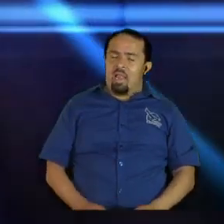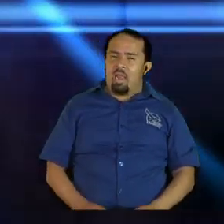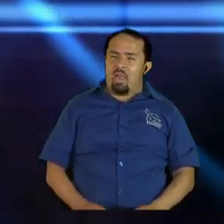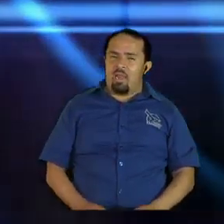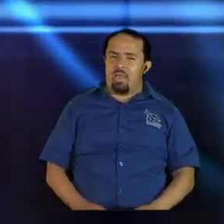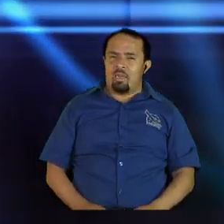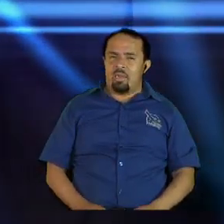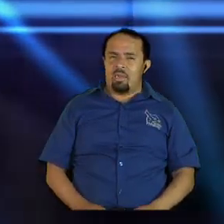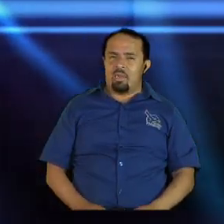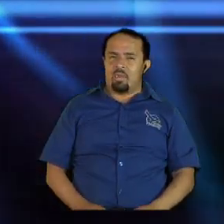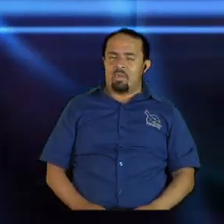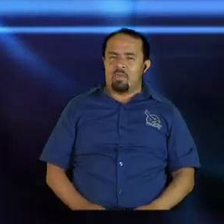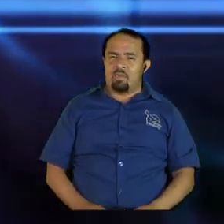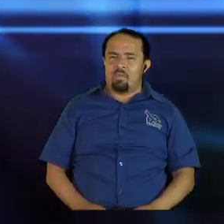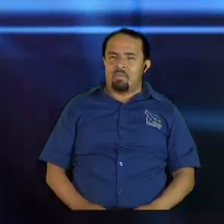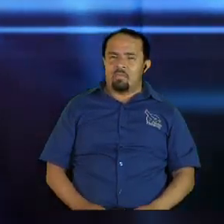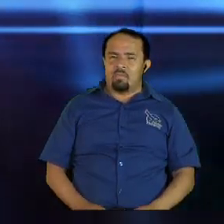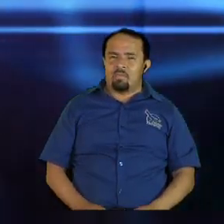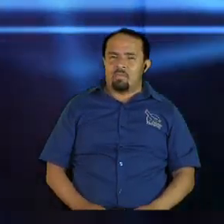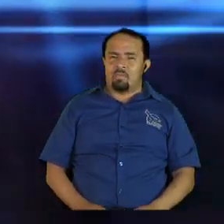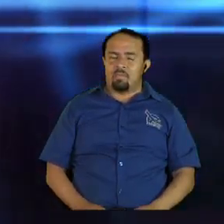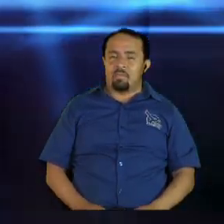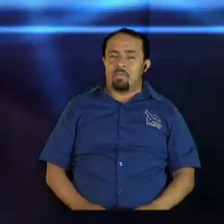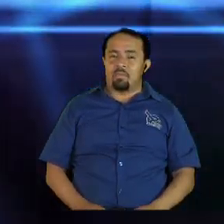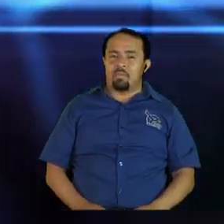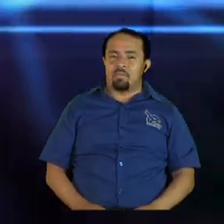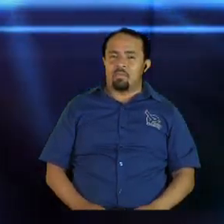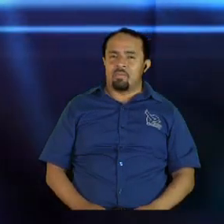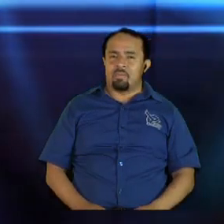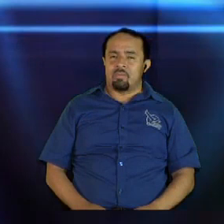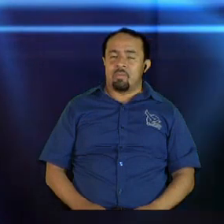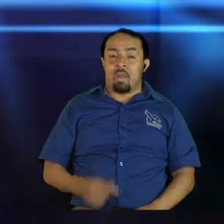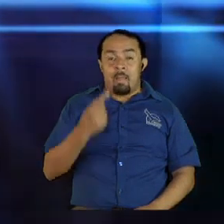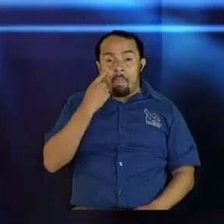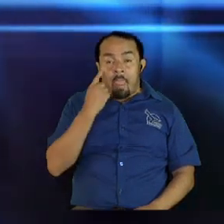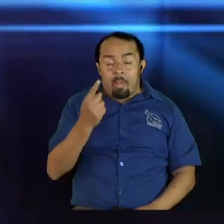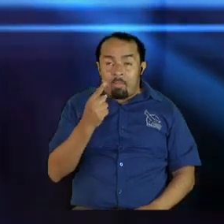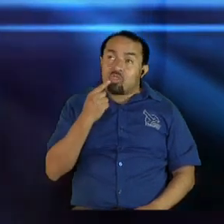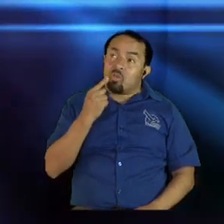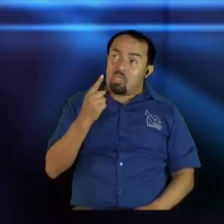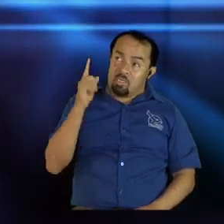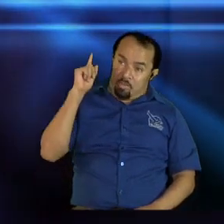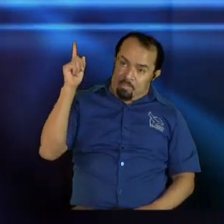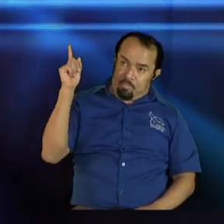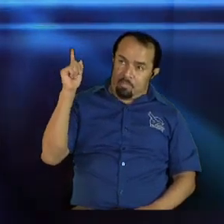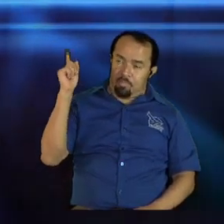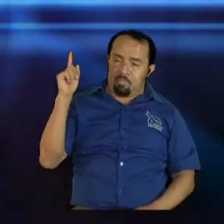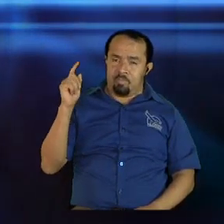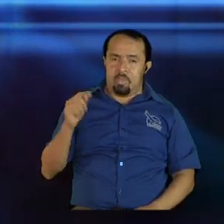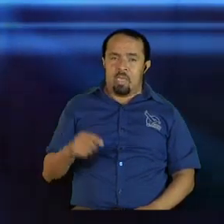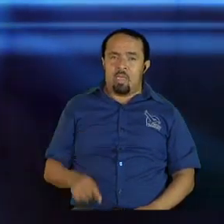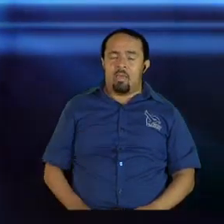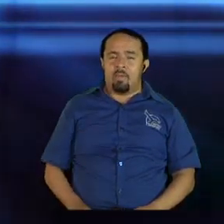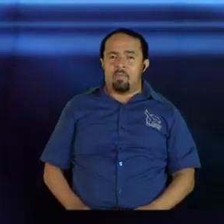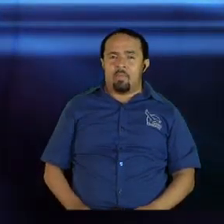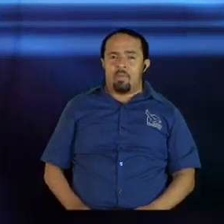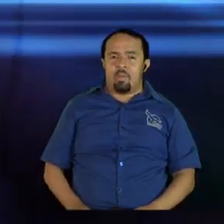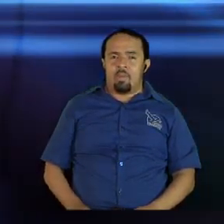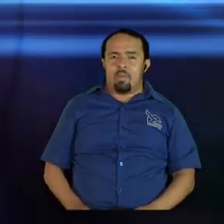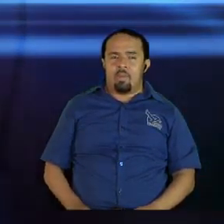remienda el corazón. Bueno, mire cómo dice, Biblia del año